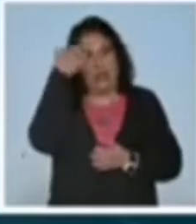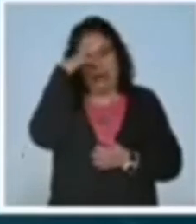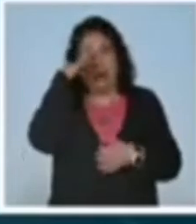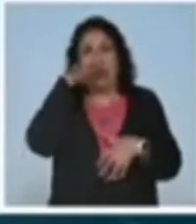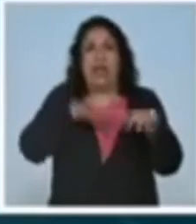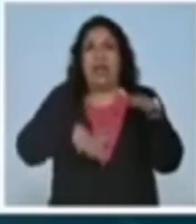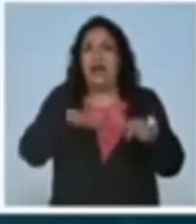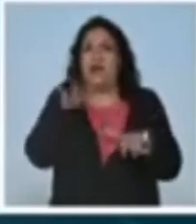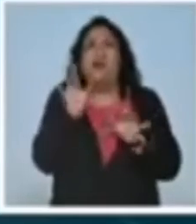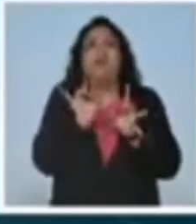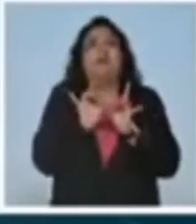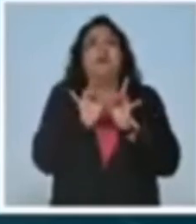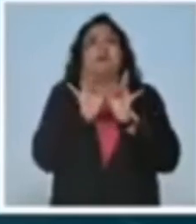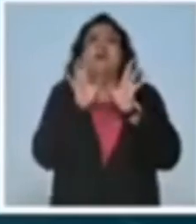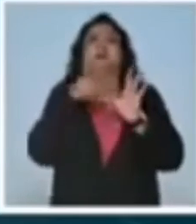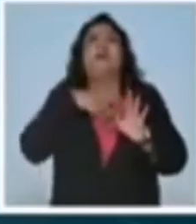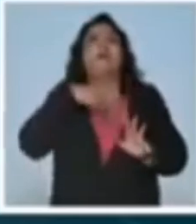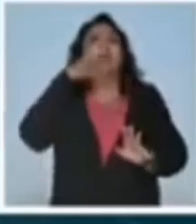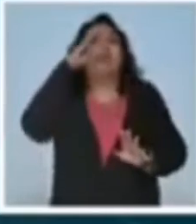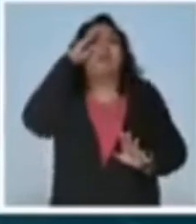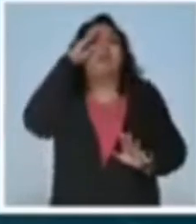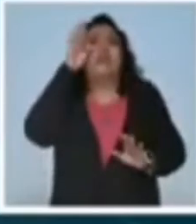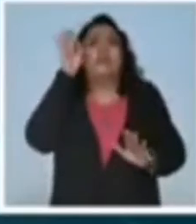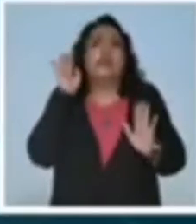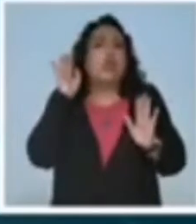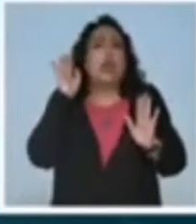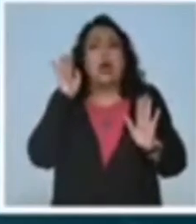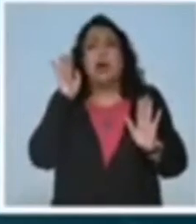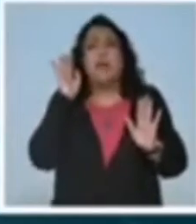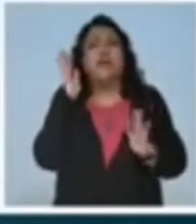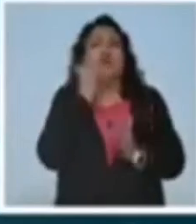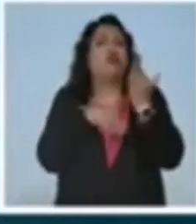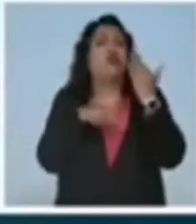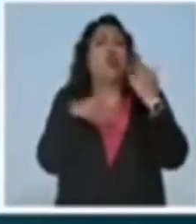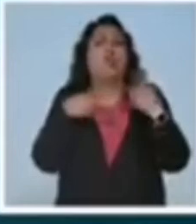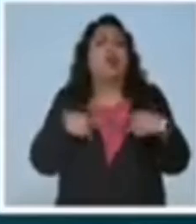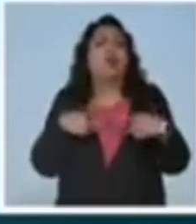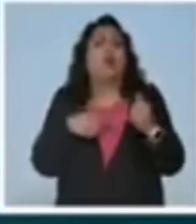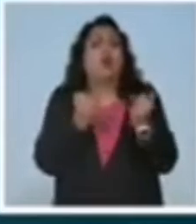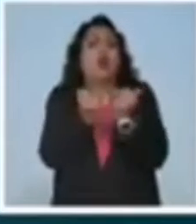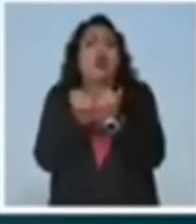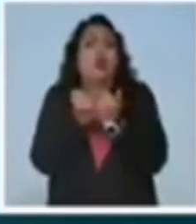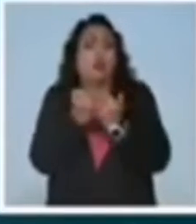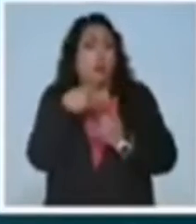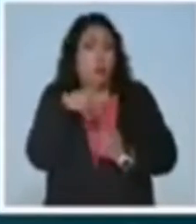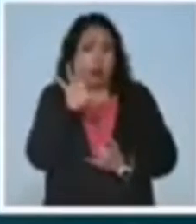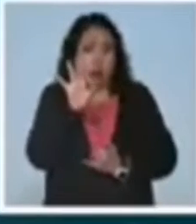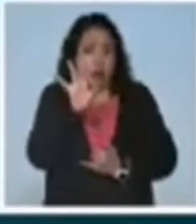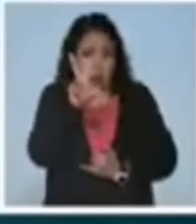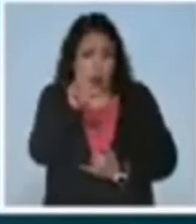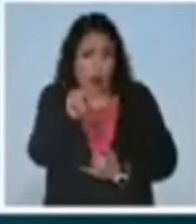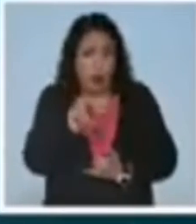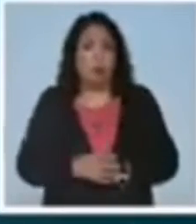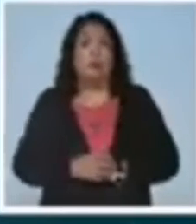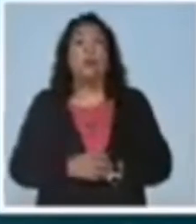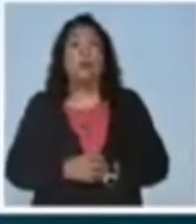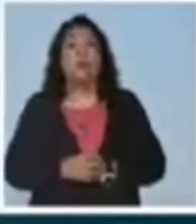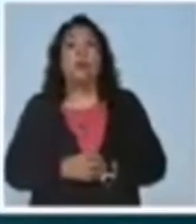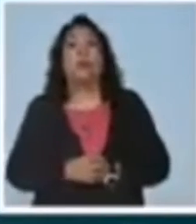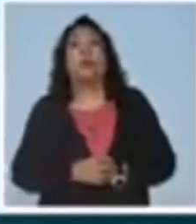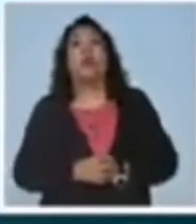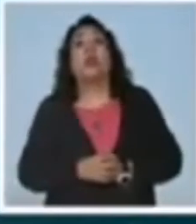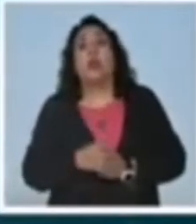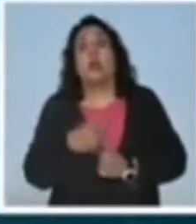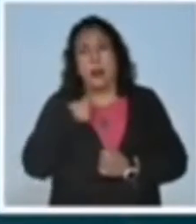a veces eso nos pasa, que asumimos que es algo que entonces es universal y lo vive todo el mundo, pero no es necesario.